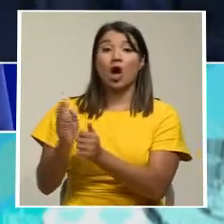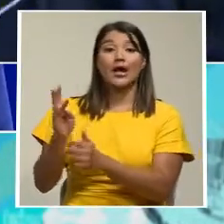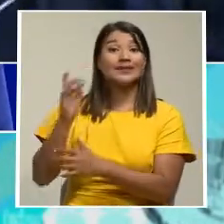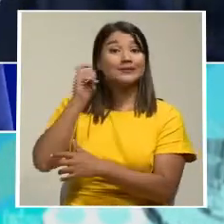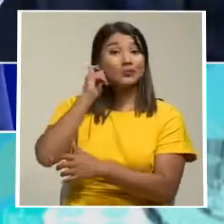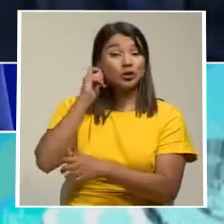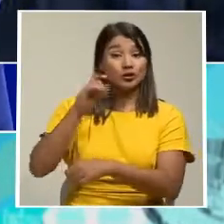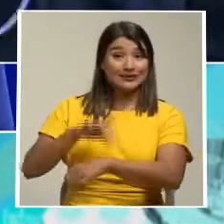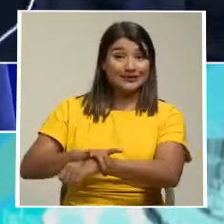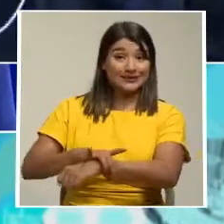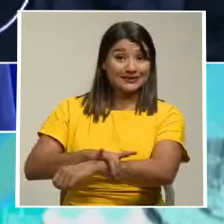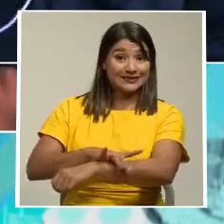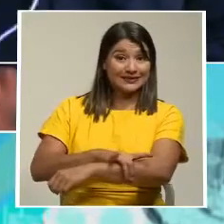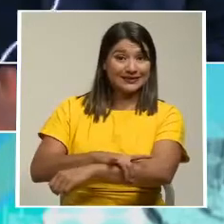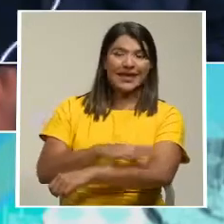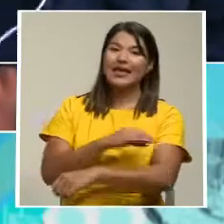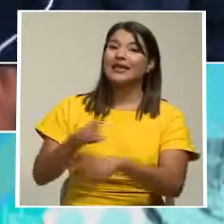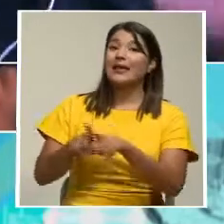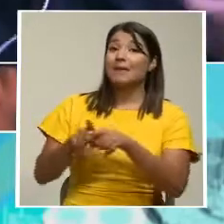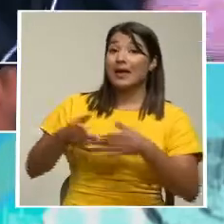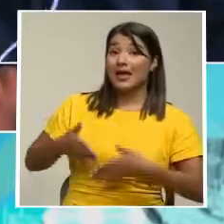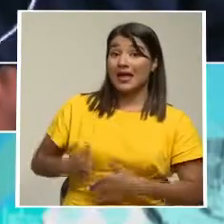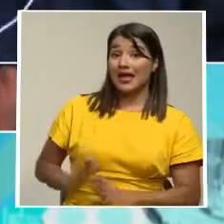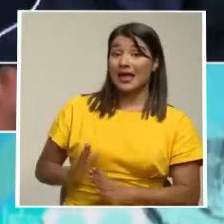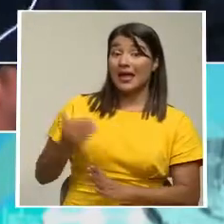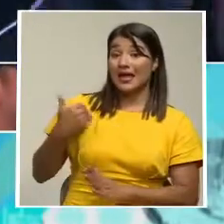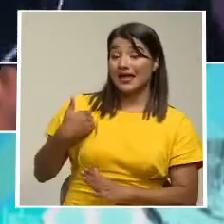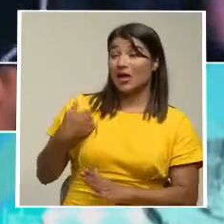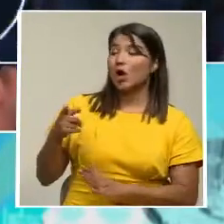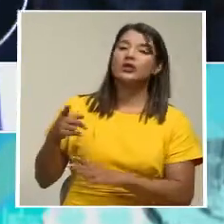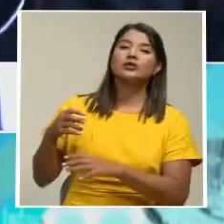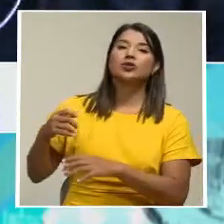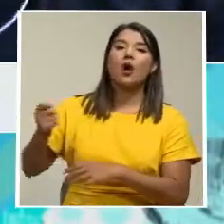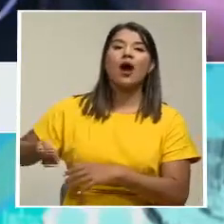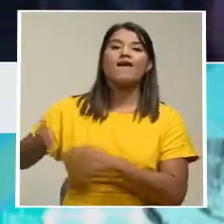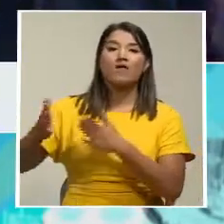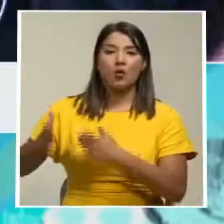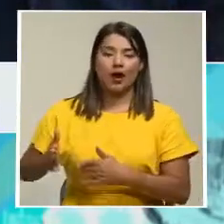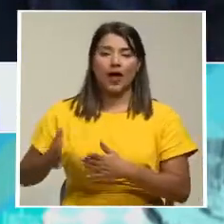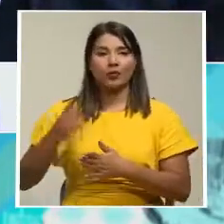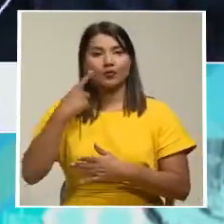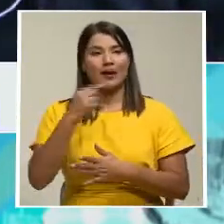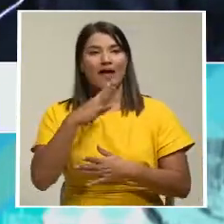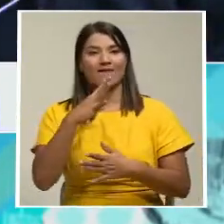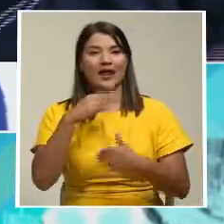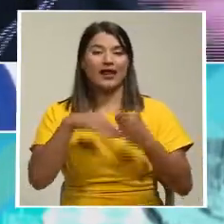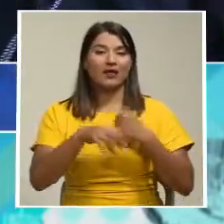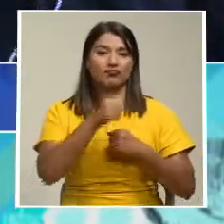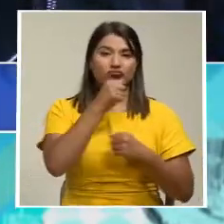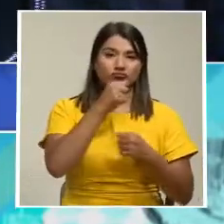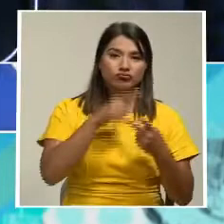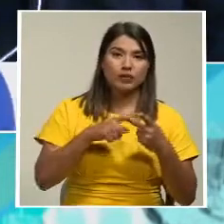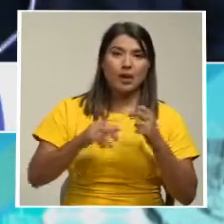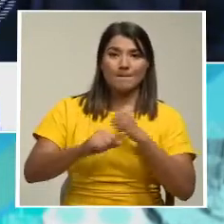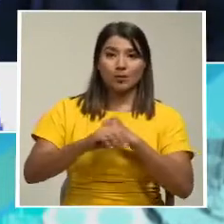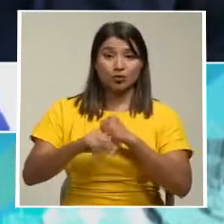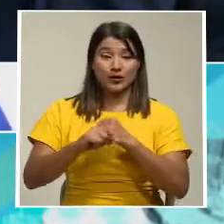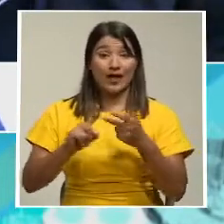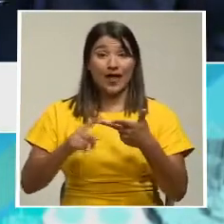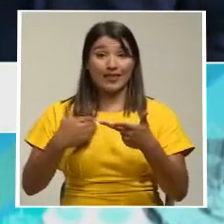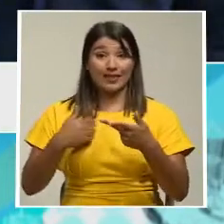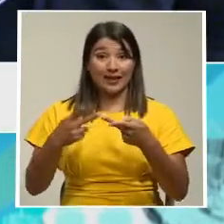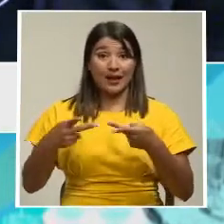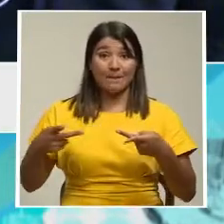Murillo, y que además de eso sus hijos son asesores, controlan los medios de comunicación, controlan la publicidad, tienen cargos públicos.